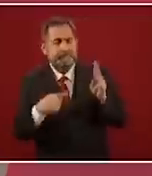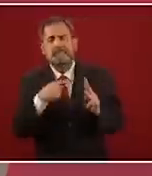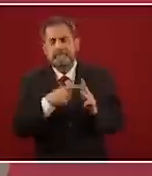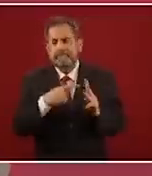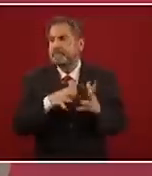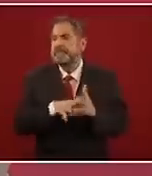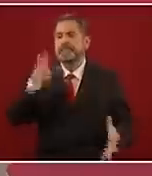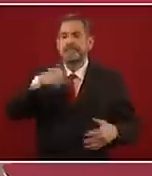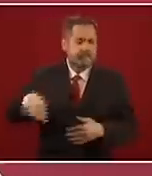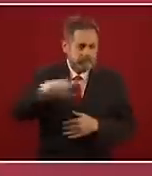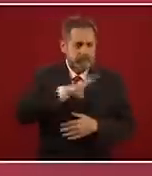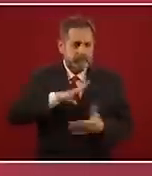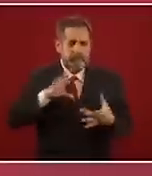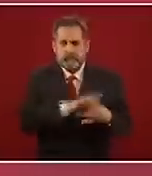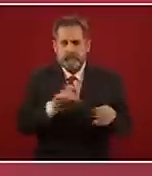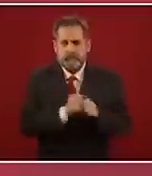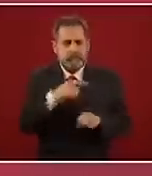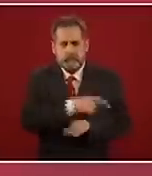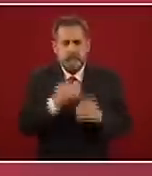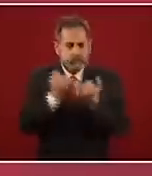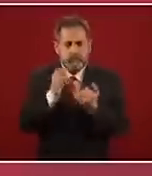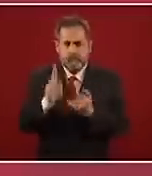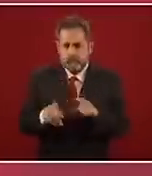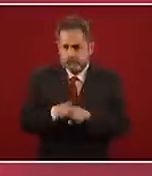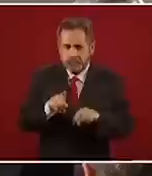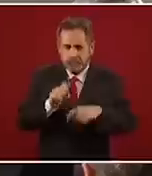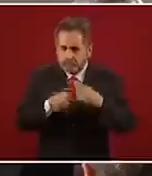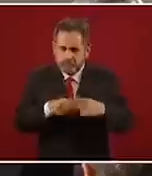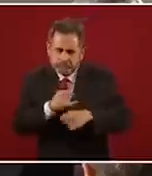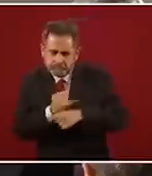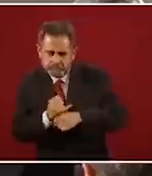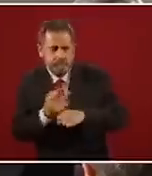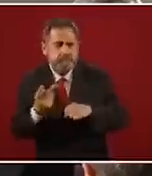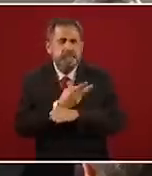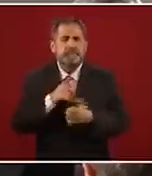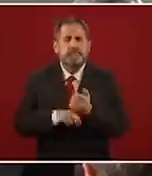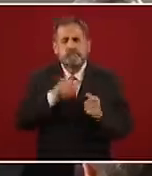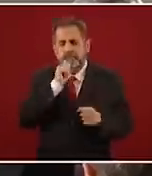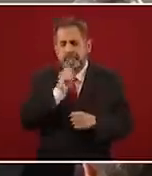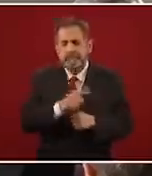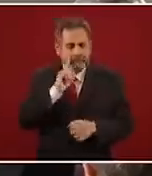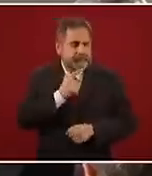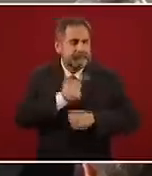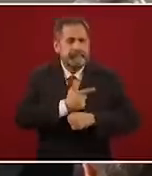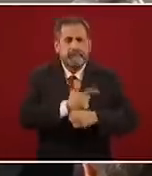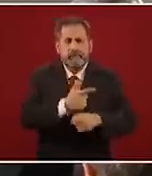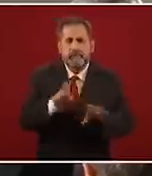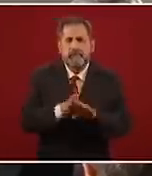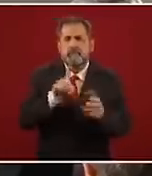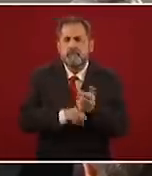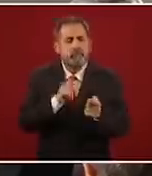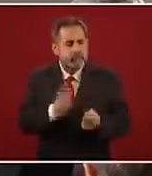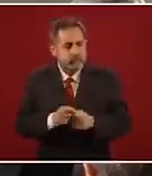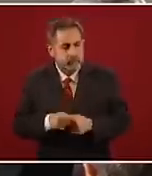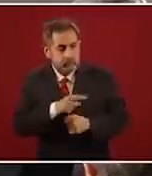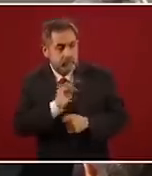tipo de servicios, y en todos los casos estamos siguiendo el mismo rasero, que consiste en detectar si existe algún